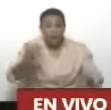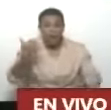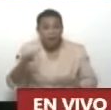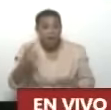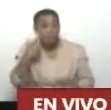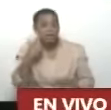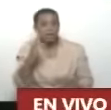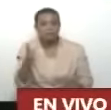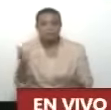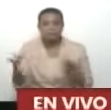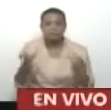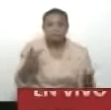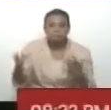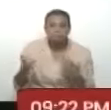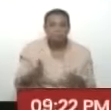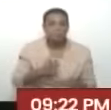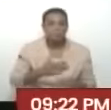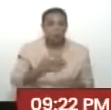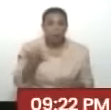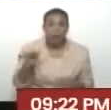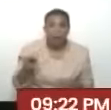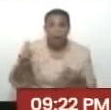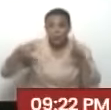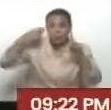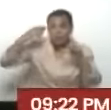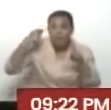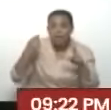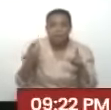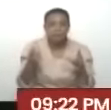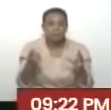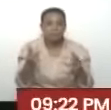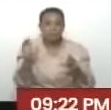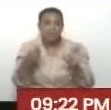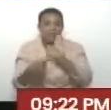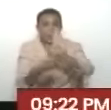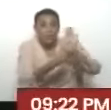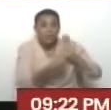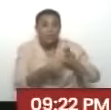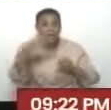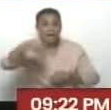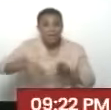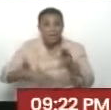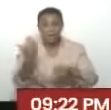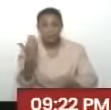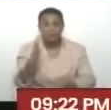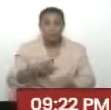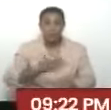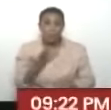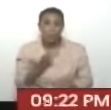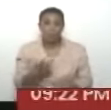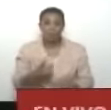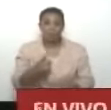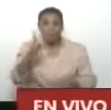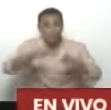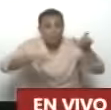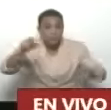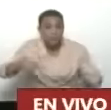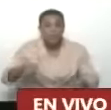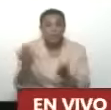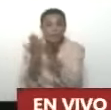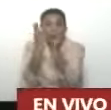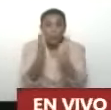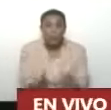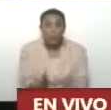que agarrar y decir, bueno, aquí hay un cine que exportar y aquí hay un cine que hacer y que tenemos aquí no solamente las escuelas, sino